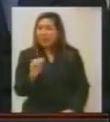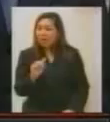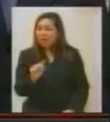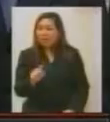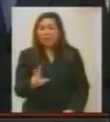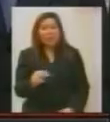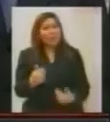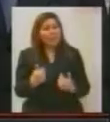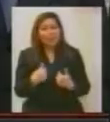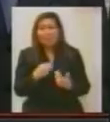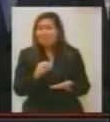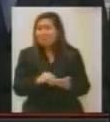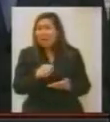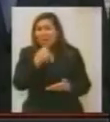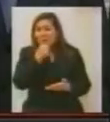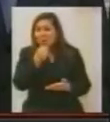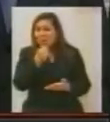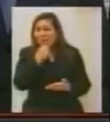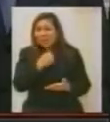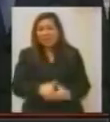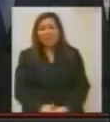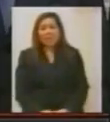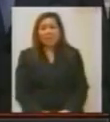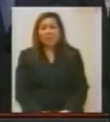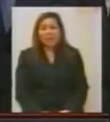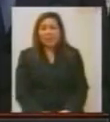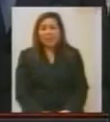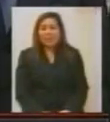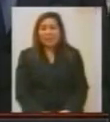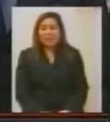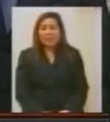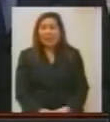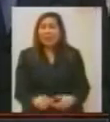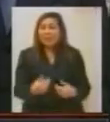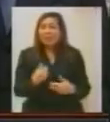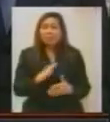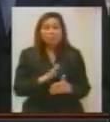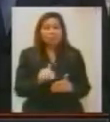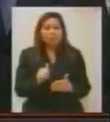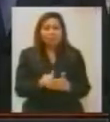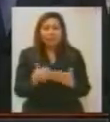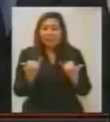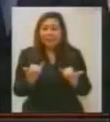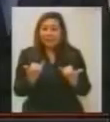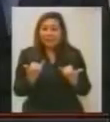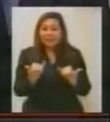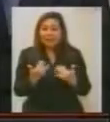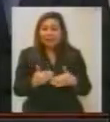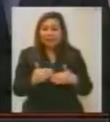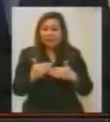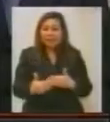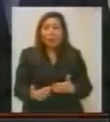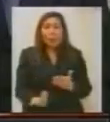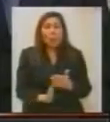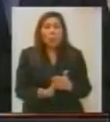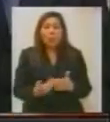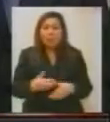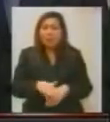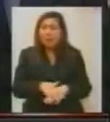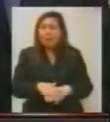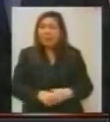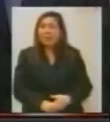No tenemos más noticias y nuestro propósito es que de una vez por todas, en esta dimensión, en este nuevo